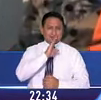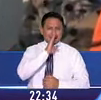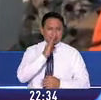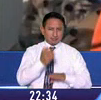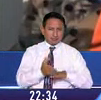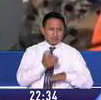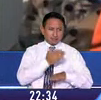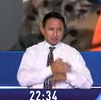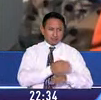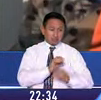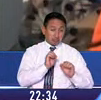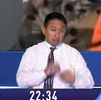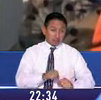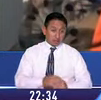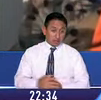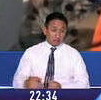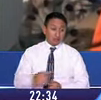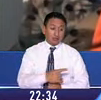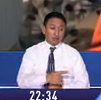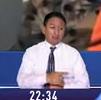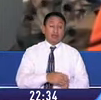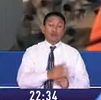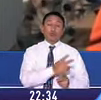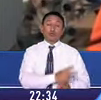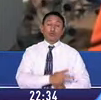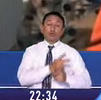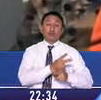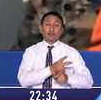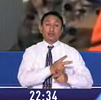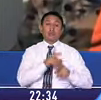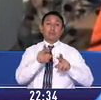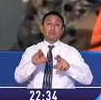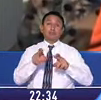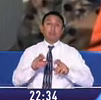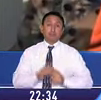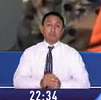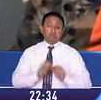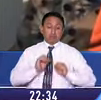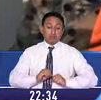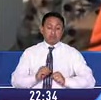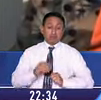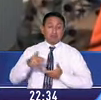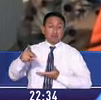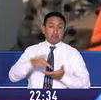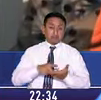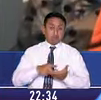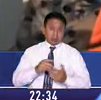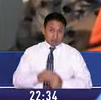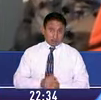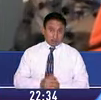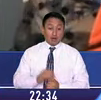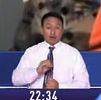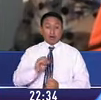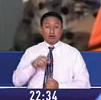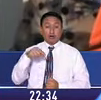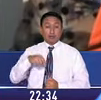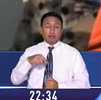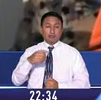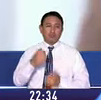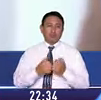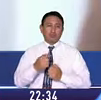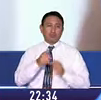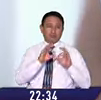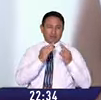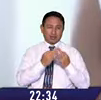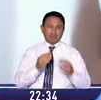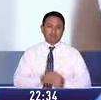tema de la posibilidad de generar este cuidado como un permiso que puede ser remunerado tomando en consideración como una calamidad doméstica.